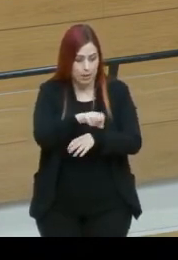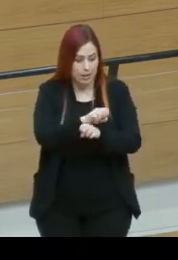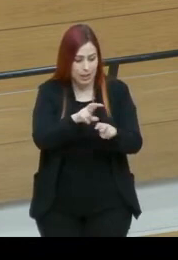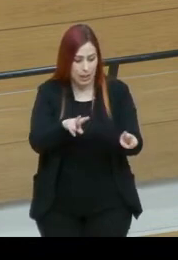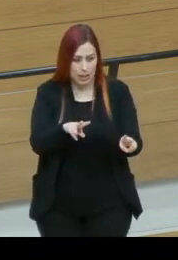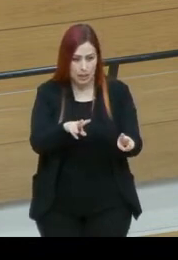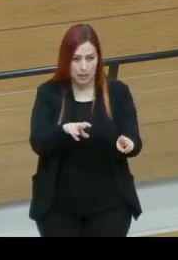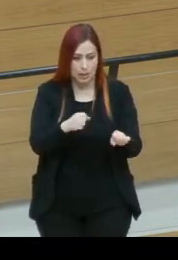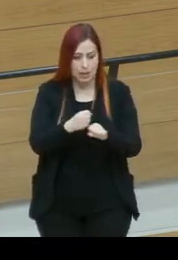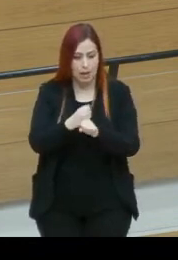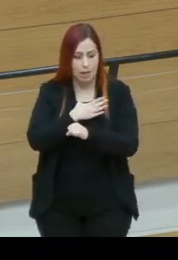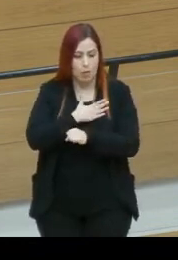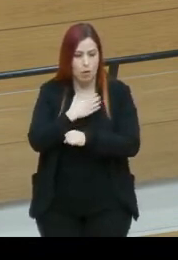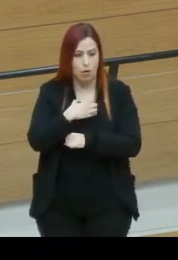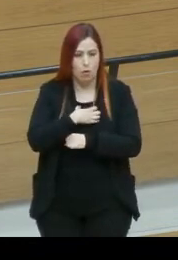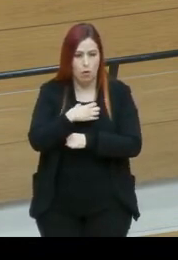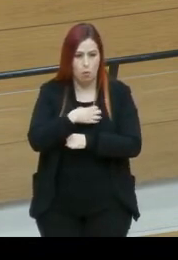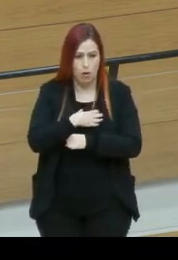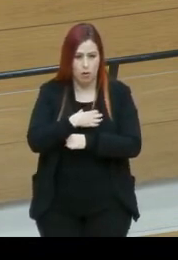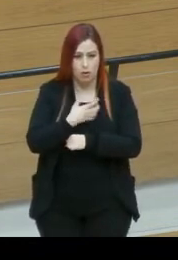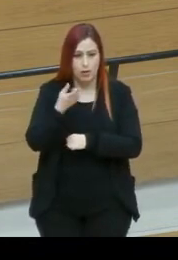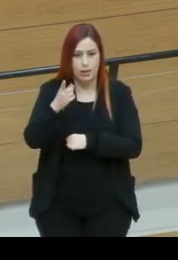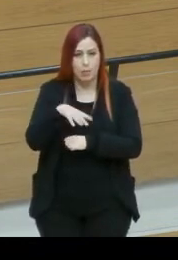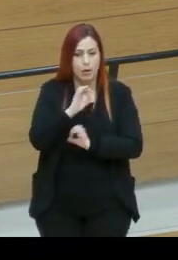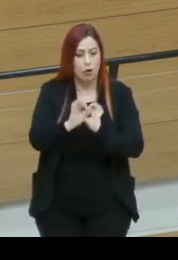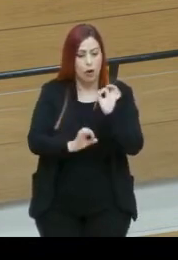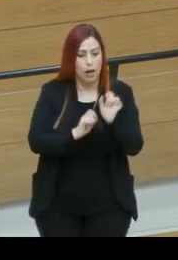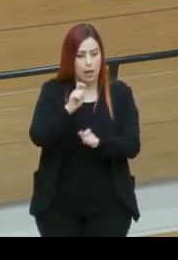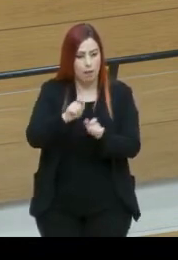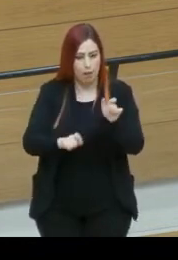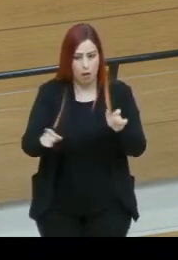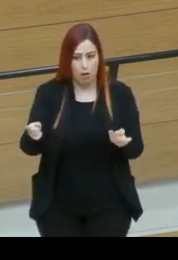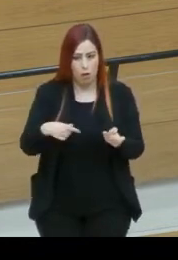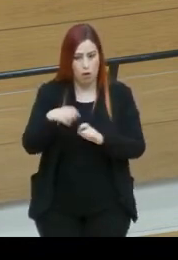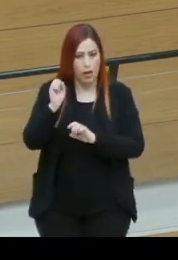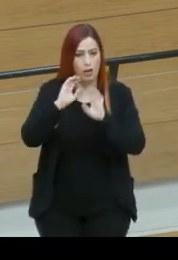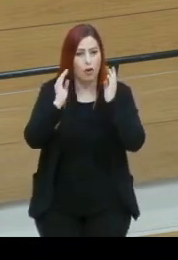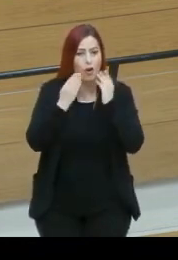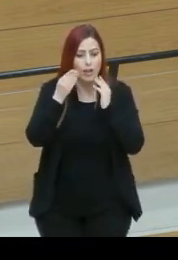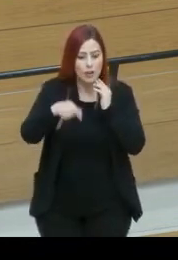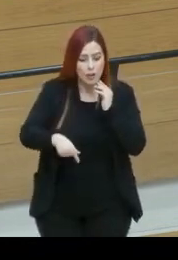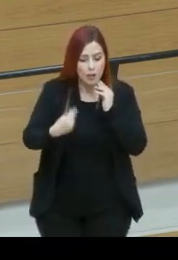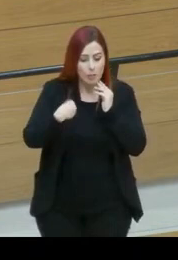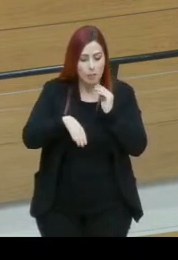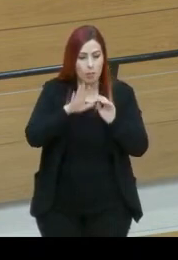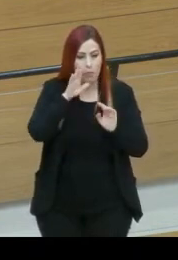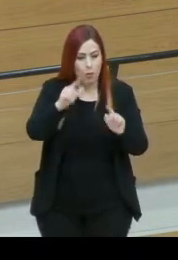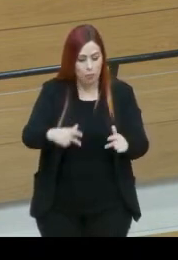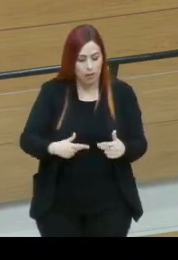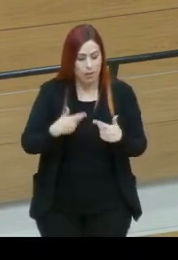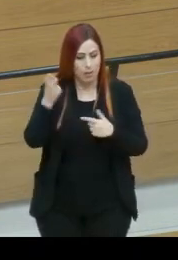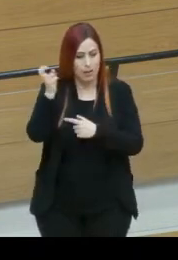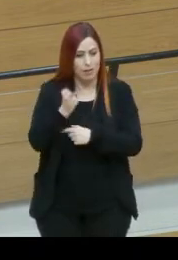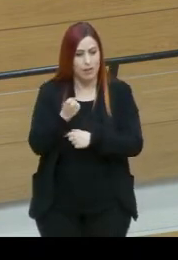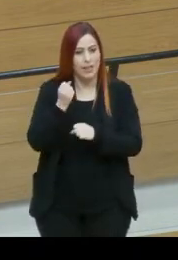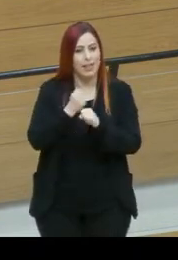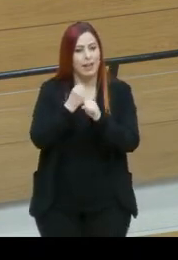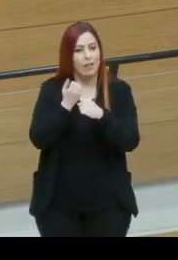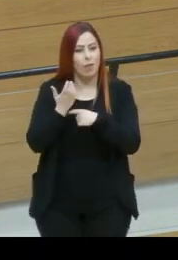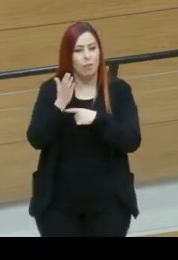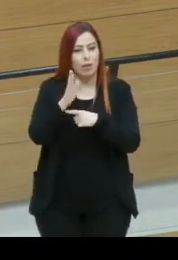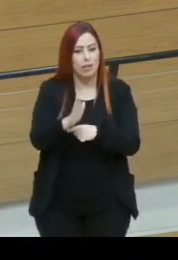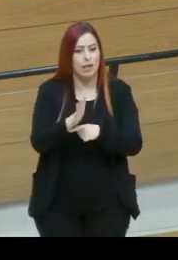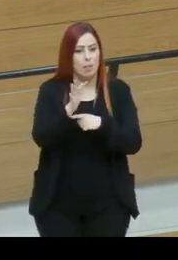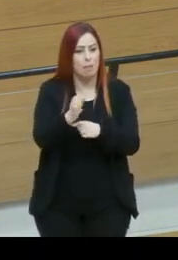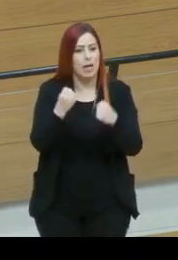podría realizar mi trabajo, así como a los organizadores de este congreso por permitirme venir a presentar mi trabajo y